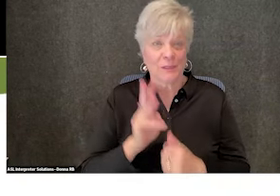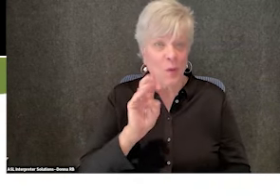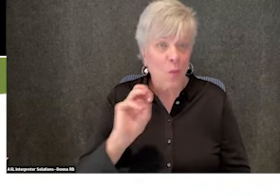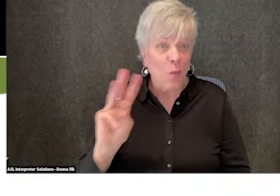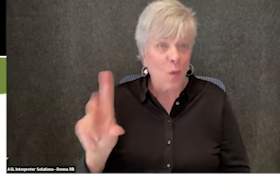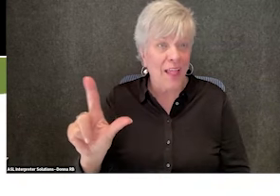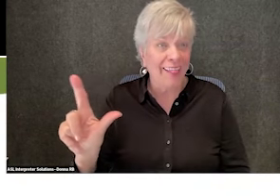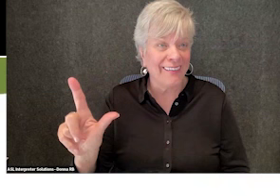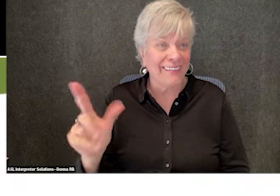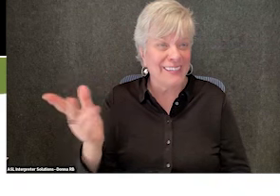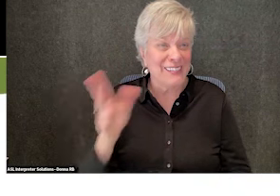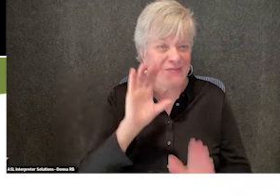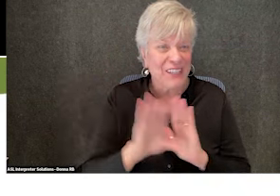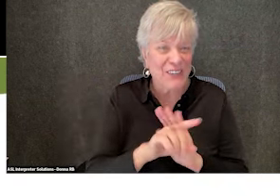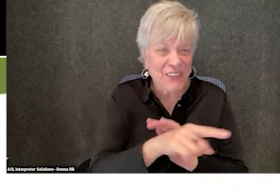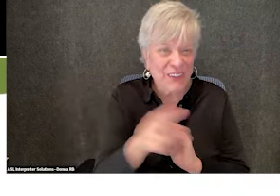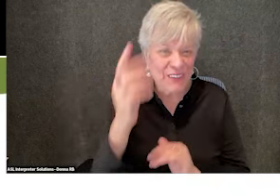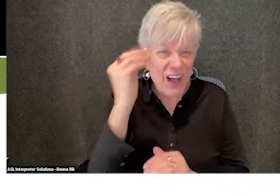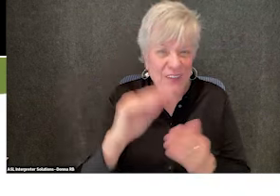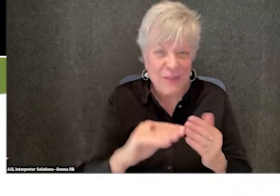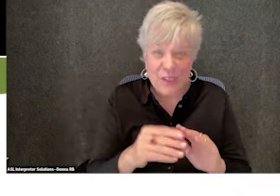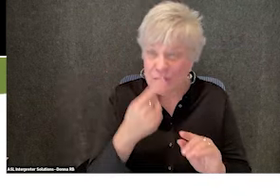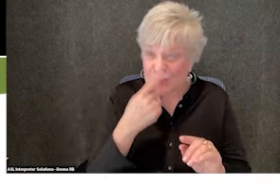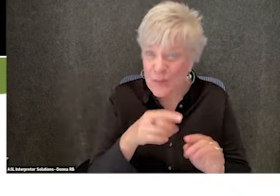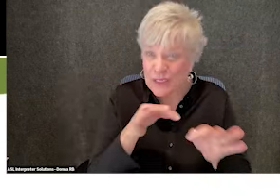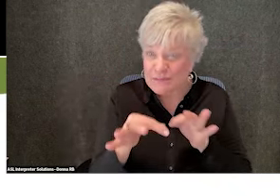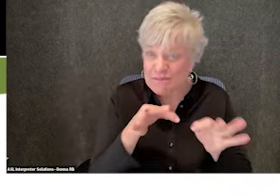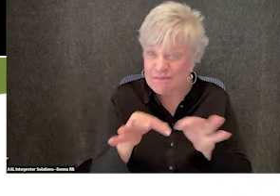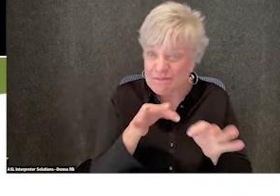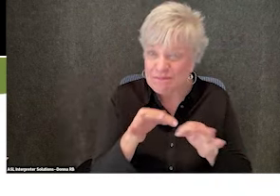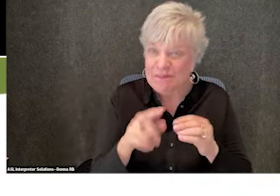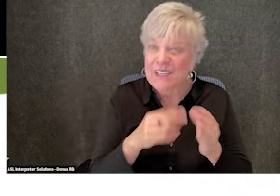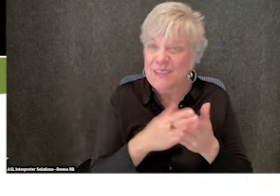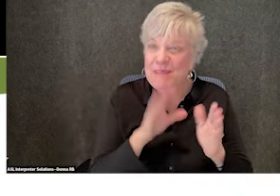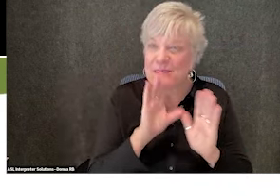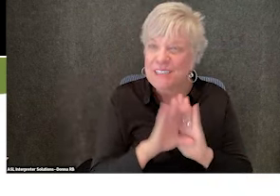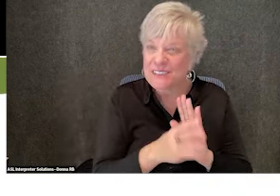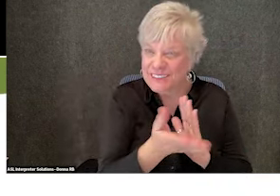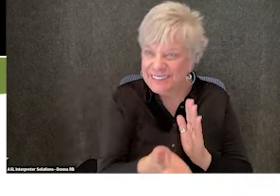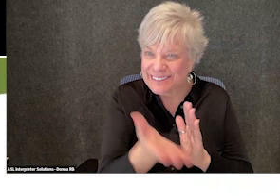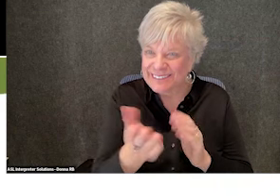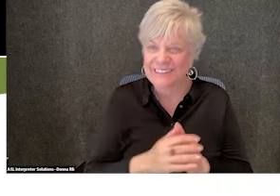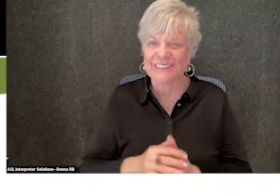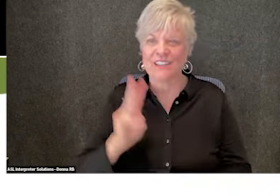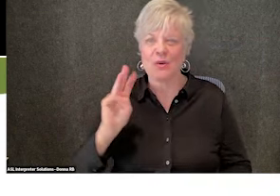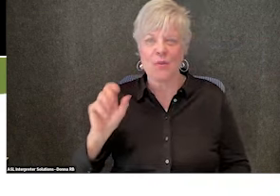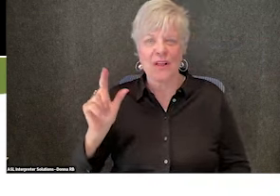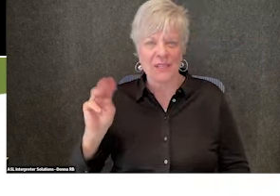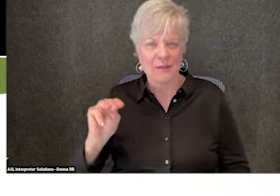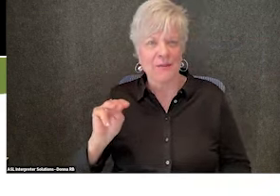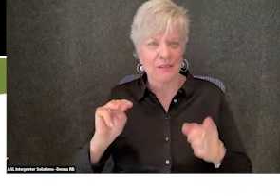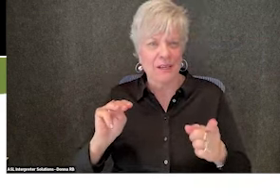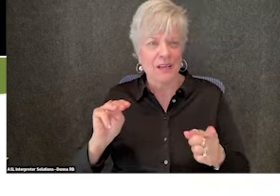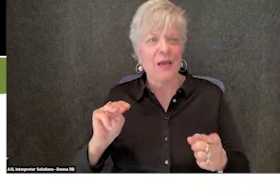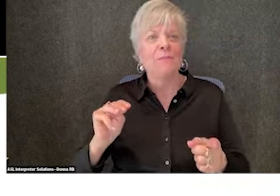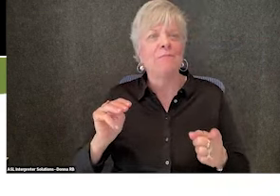Estas fotos son con mi familia yendo al banco en mi ceremonia de graduación con mi enfermera, yo trabajando en